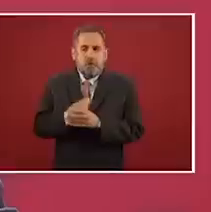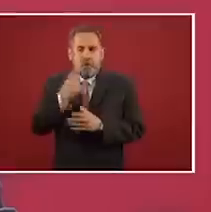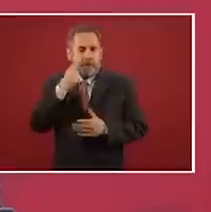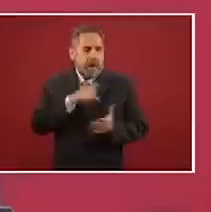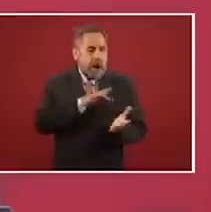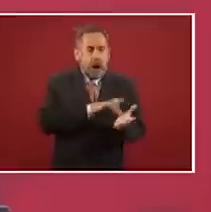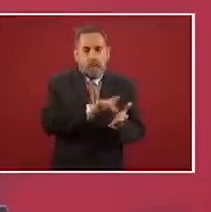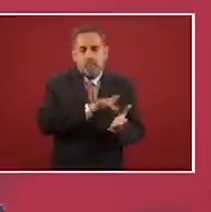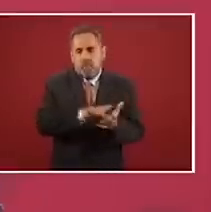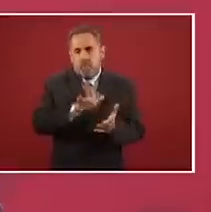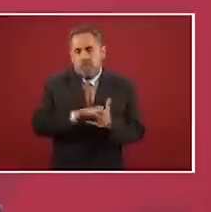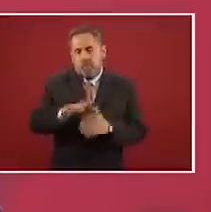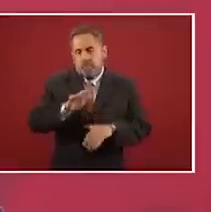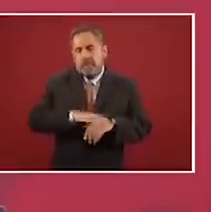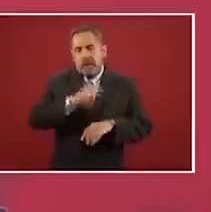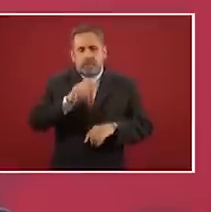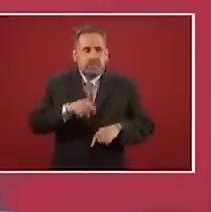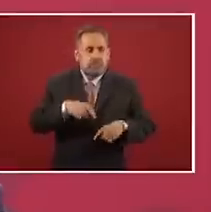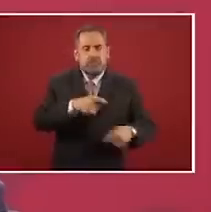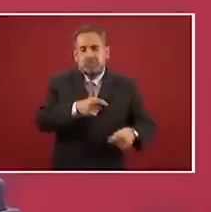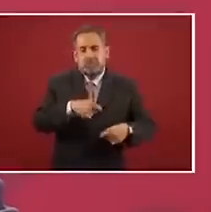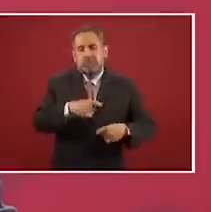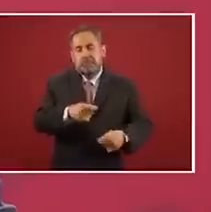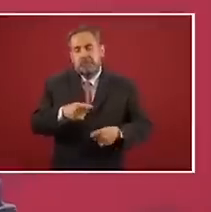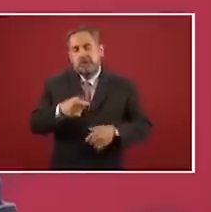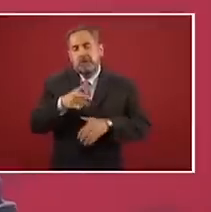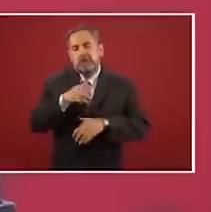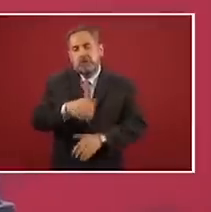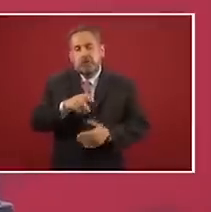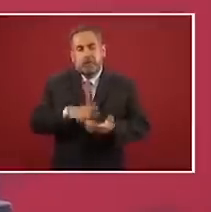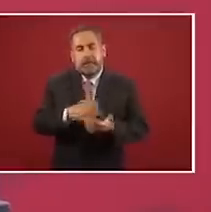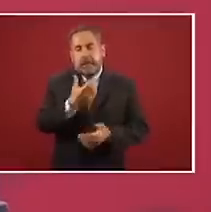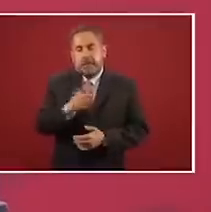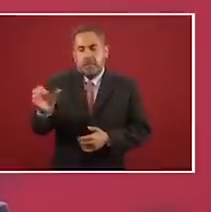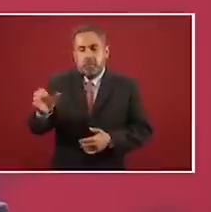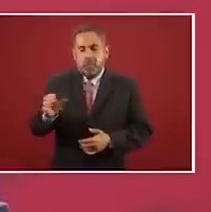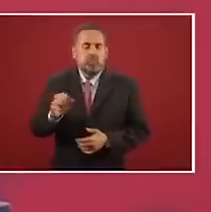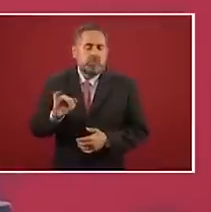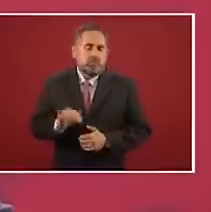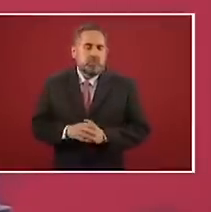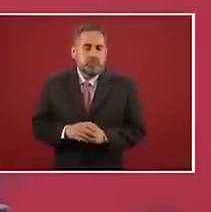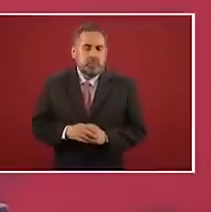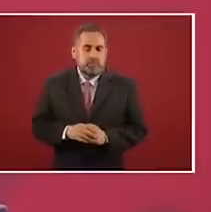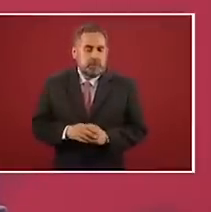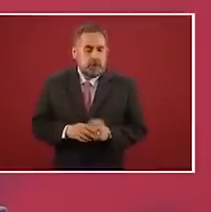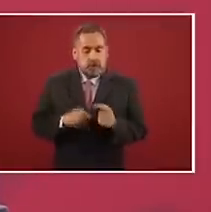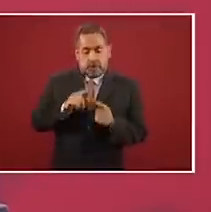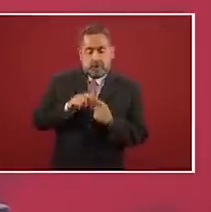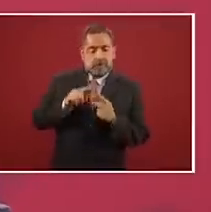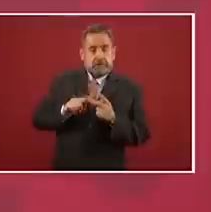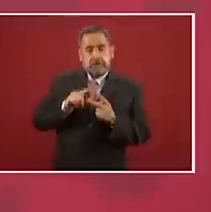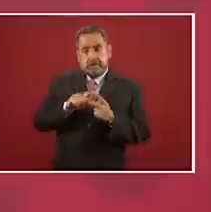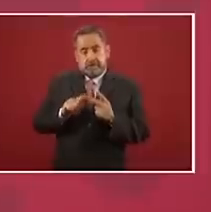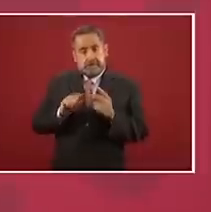apoyar por lo que tiene que ver con el campo. Son dos acciones